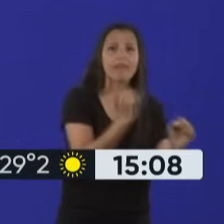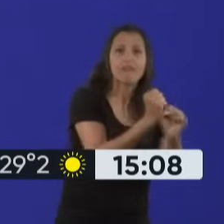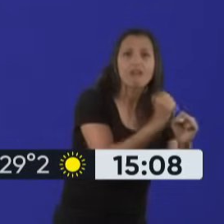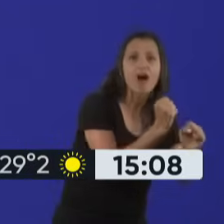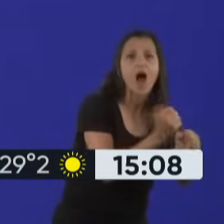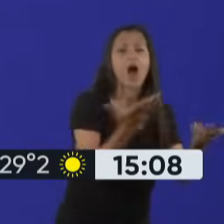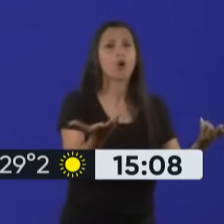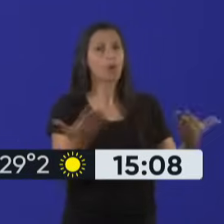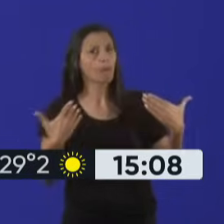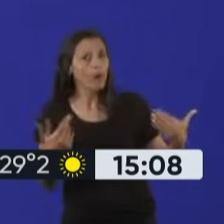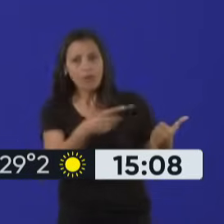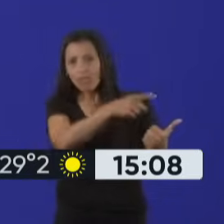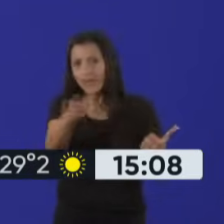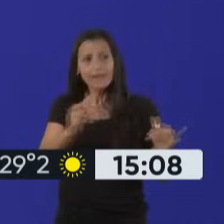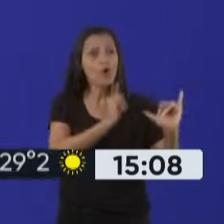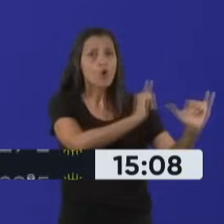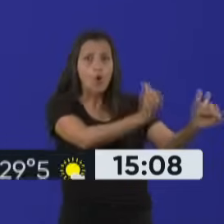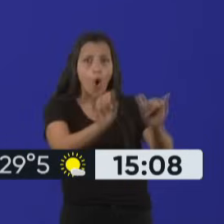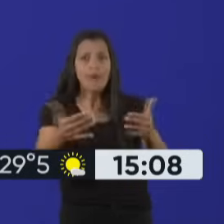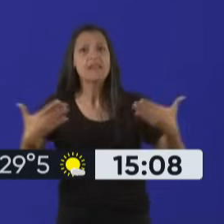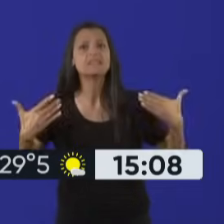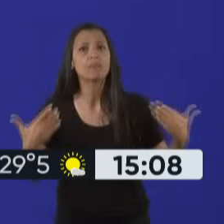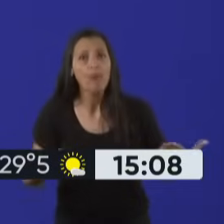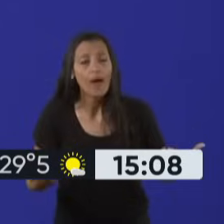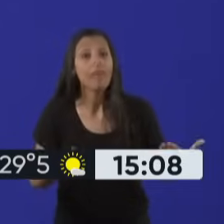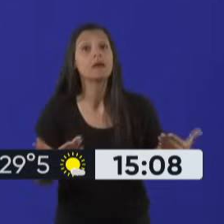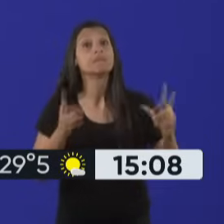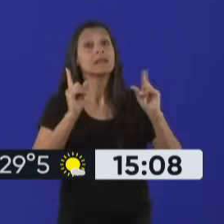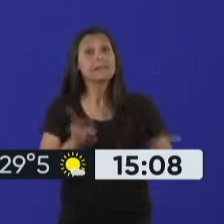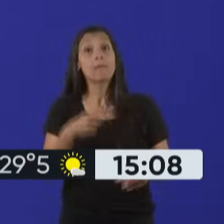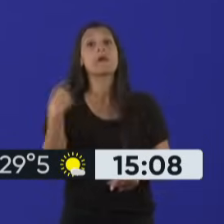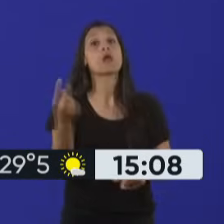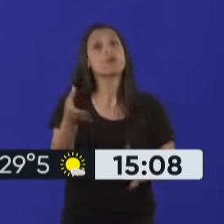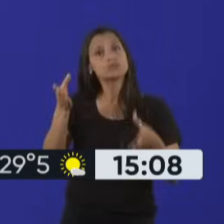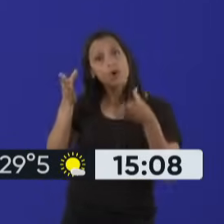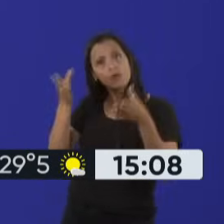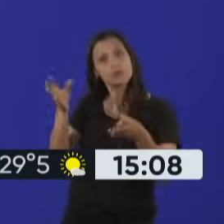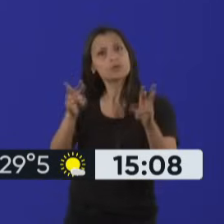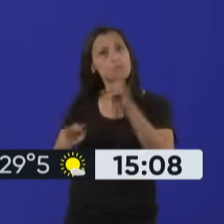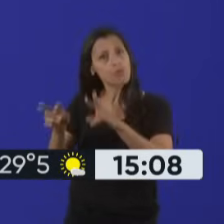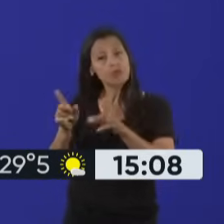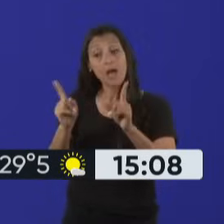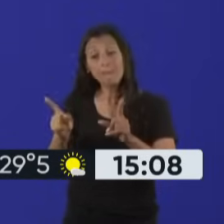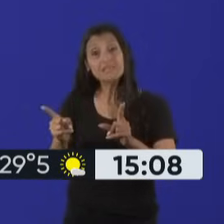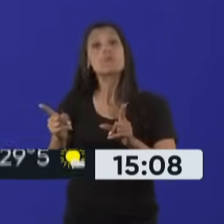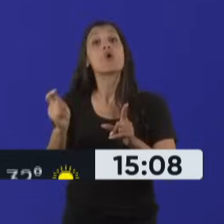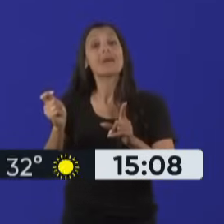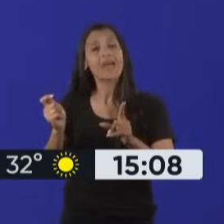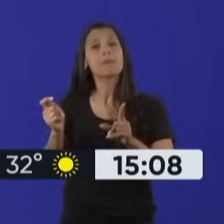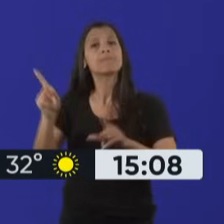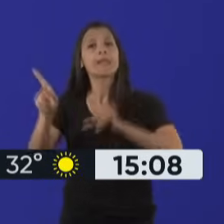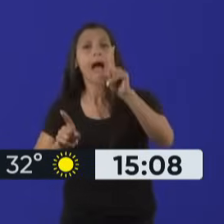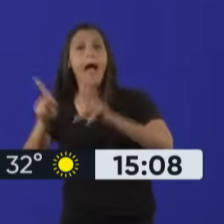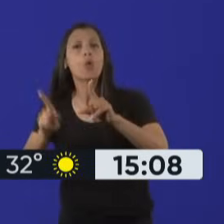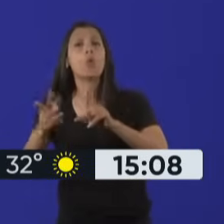trabajar, y además también trabajamos en la que tiene que ver en la reinserción de aquellos que han quedado desplazados